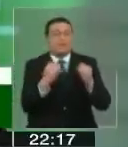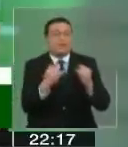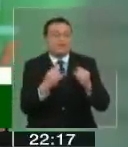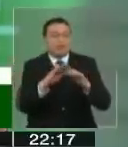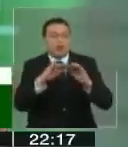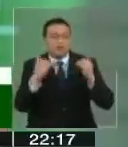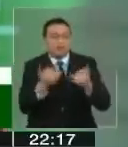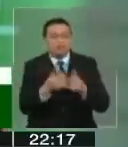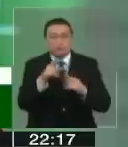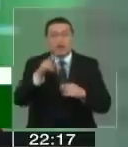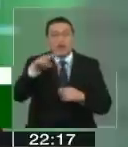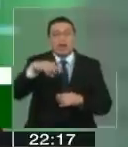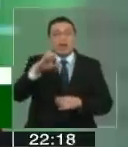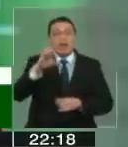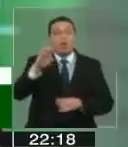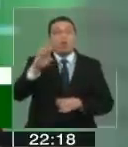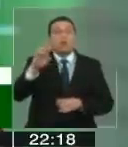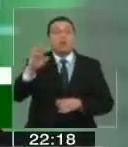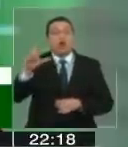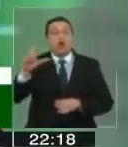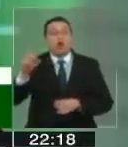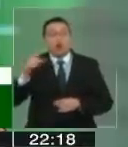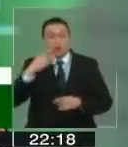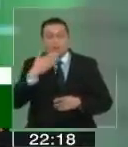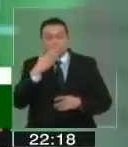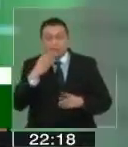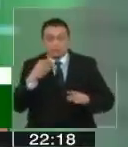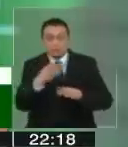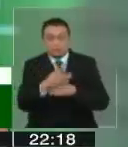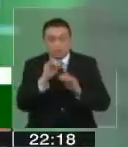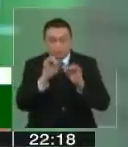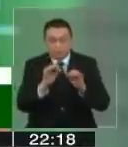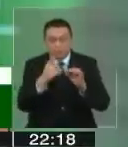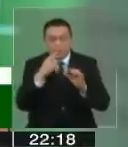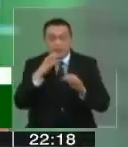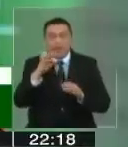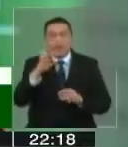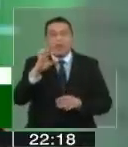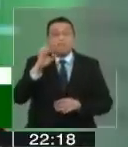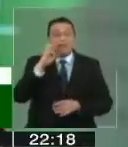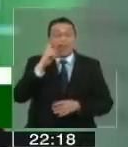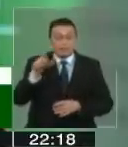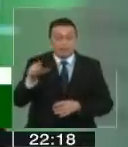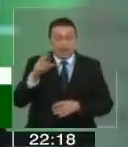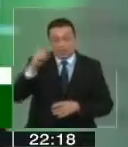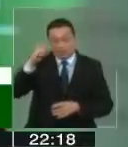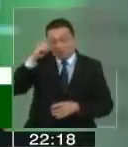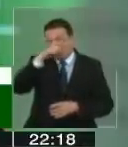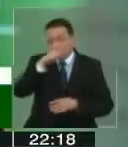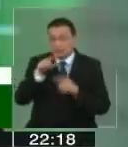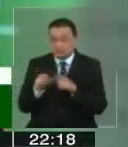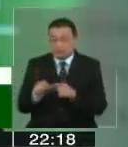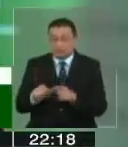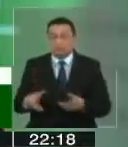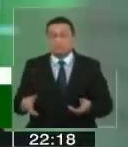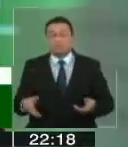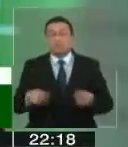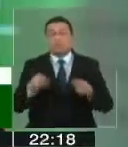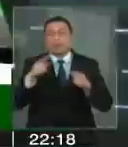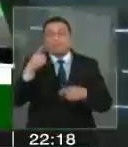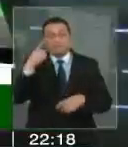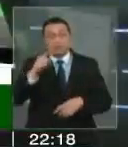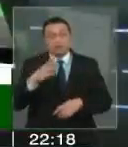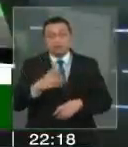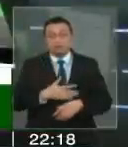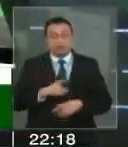información, donde su neurólogo, para llegar al tratamiento ideal, llegar a un tratamiento ideal de epilepsia es muy difícil. Pero yo no